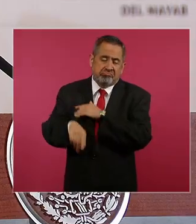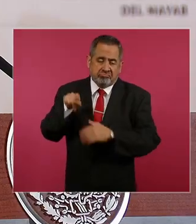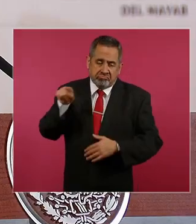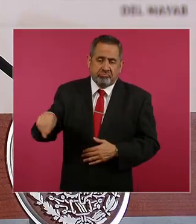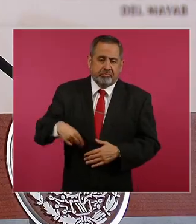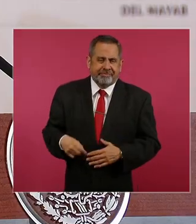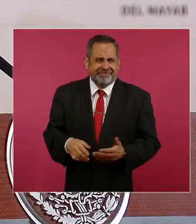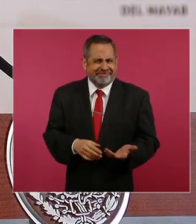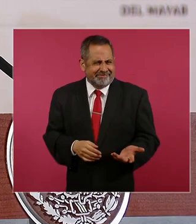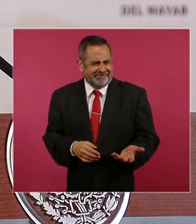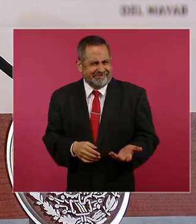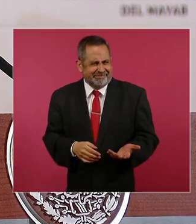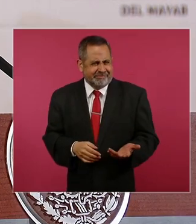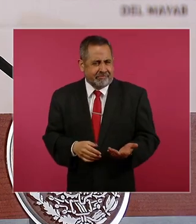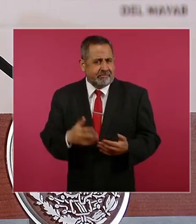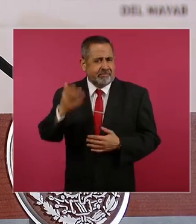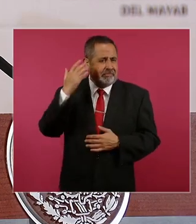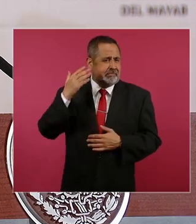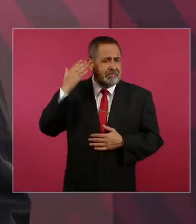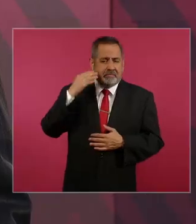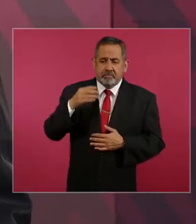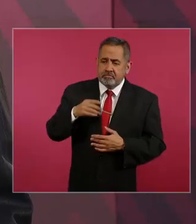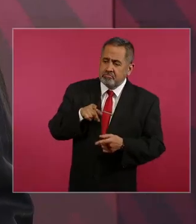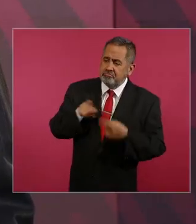nunca se les había ofendido tanto